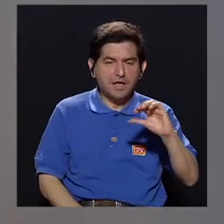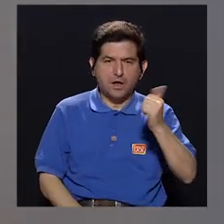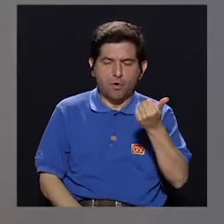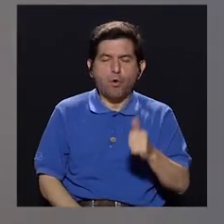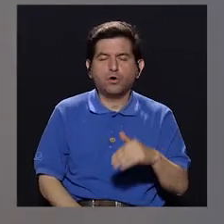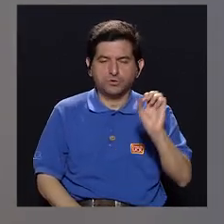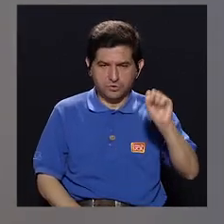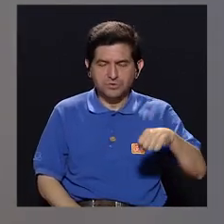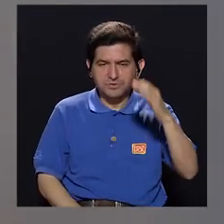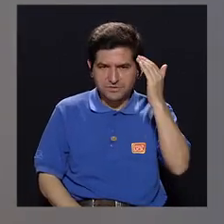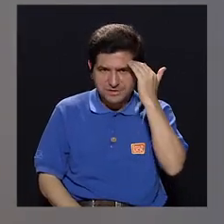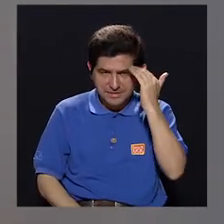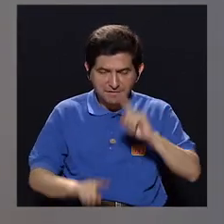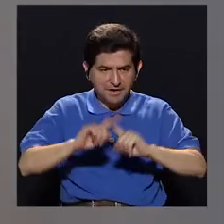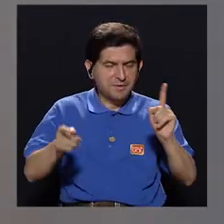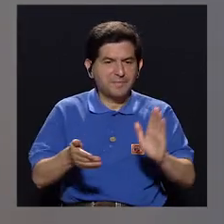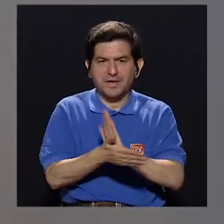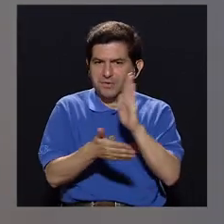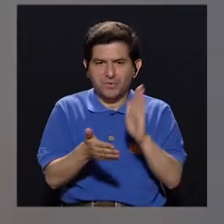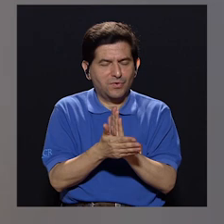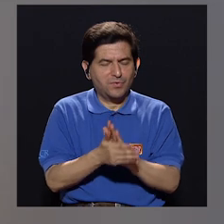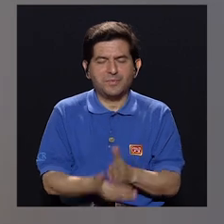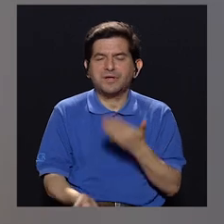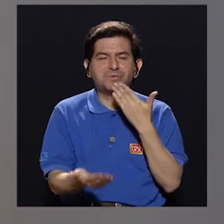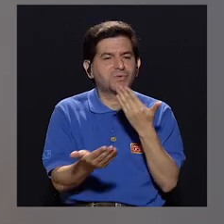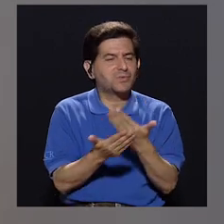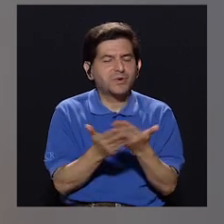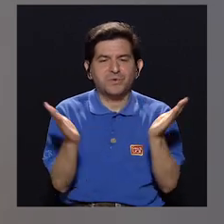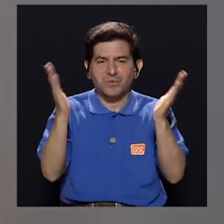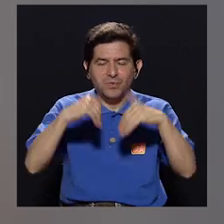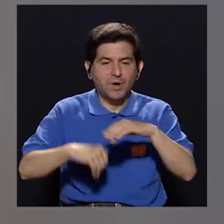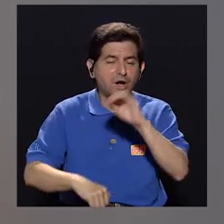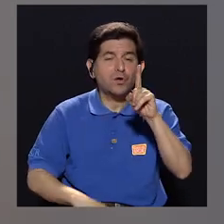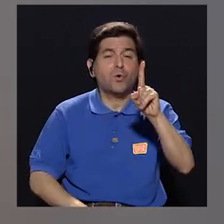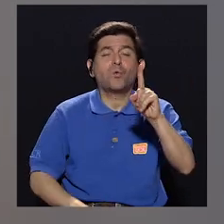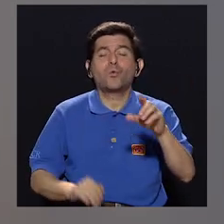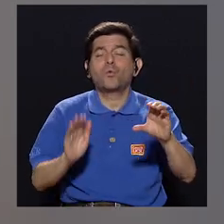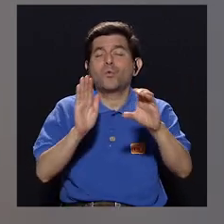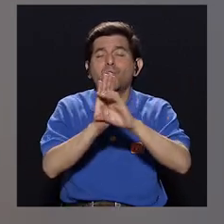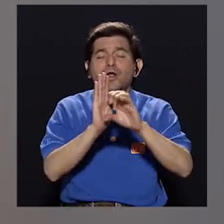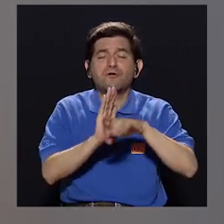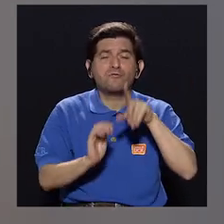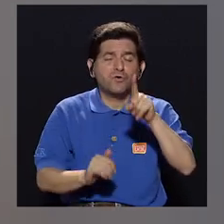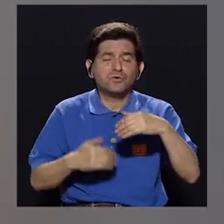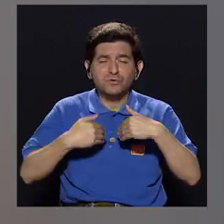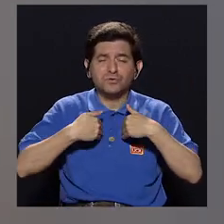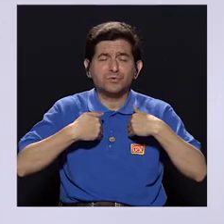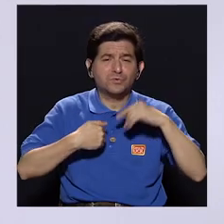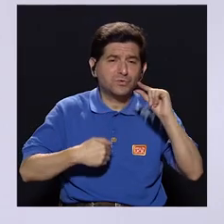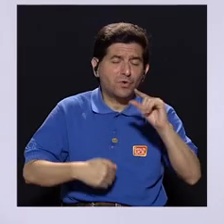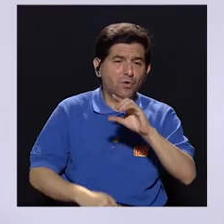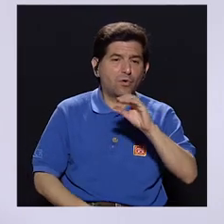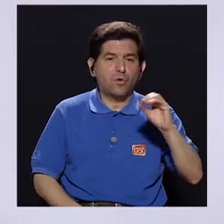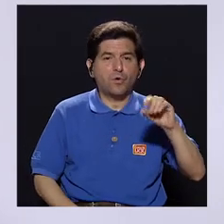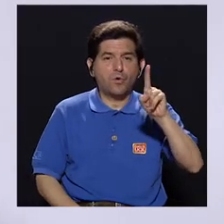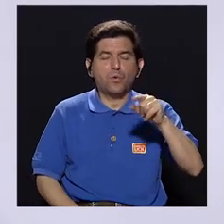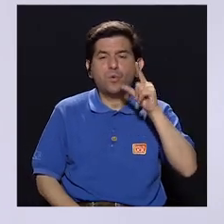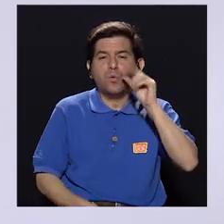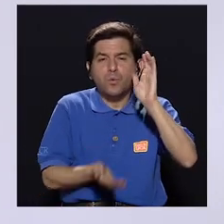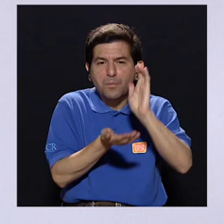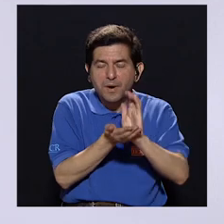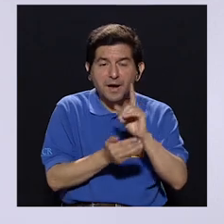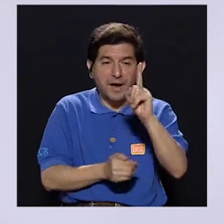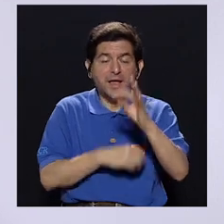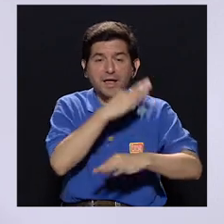qué organismo es no hay ninguna documentación buena o hay una foto de un insecto o un colibrí llegando